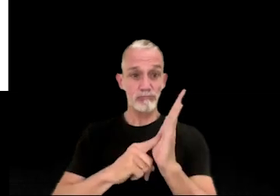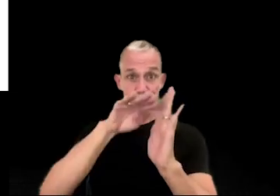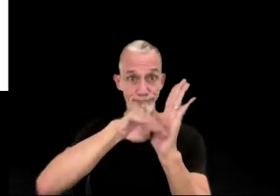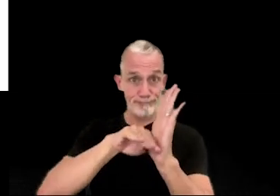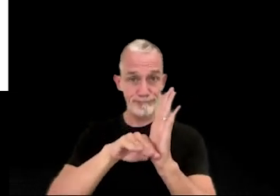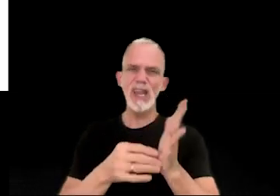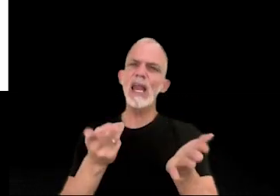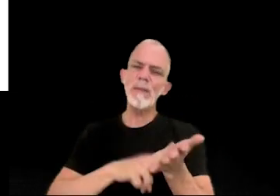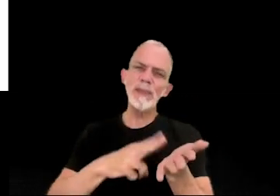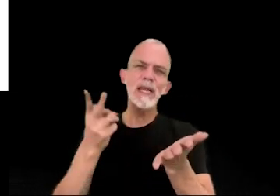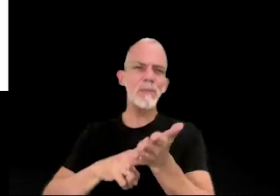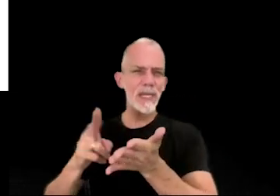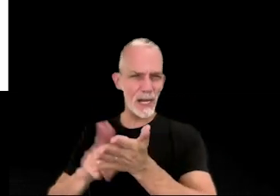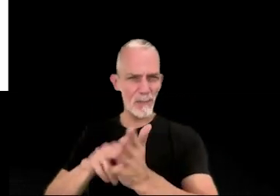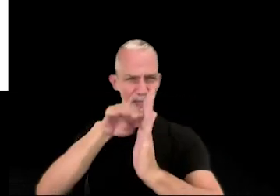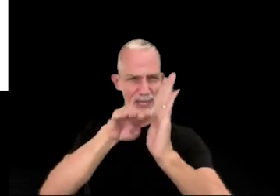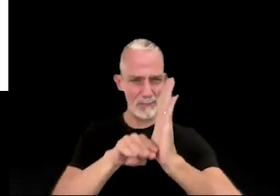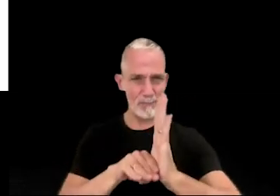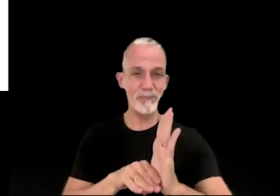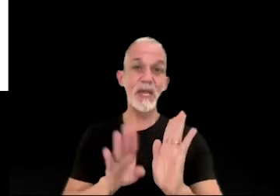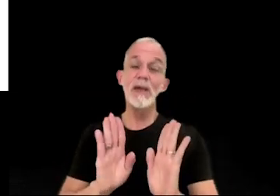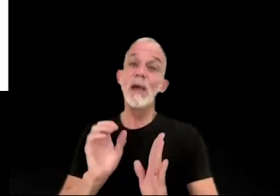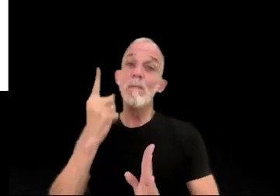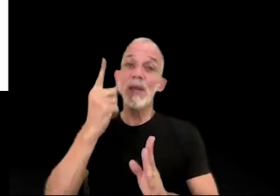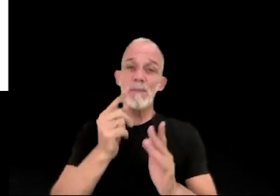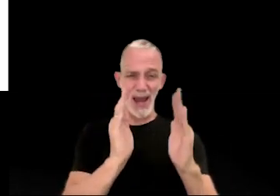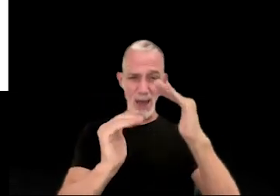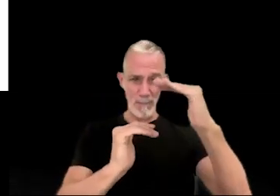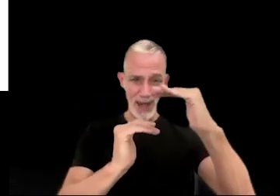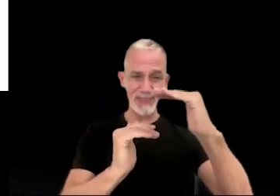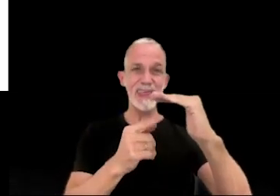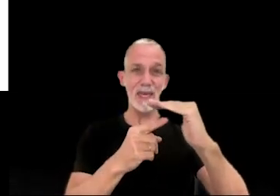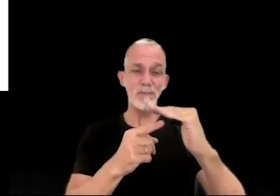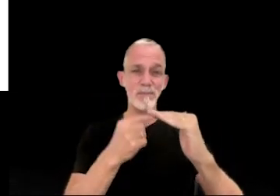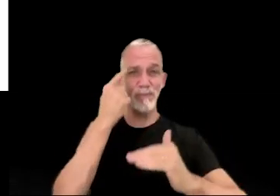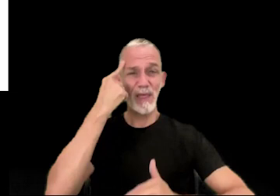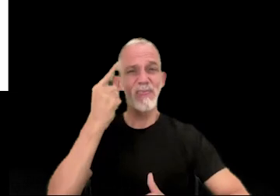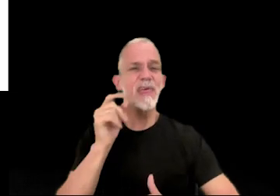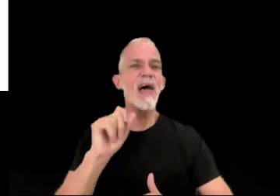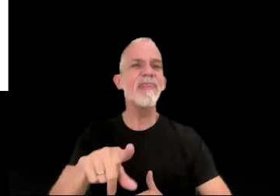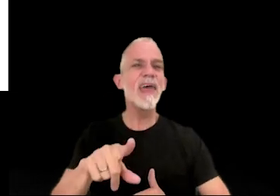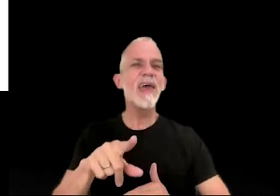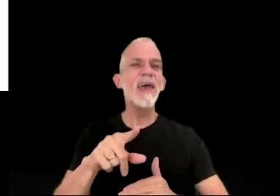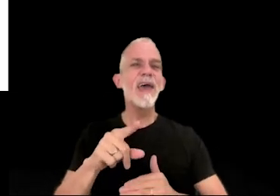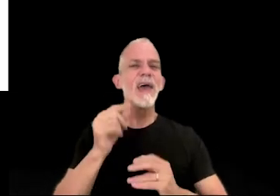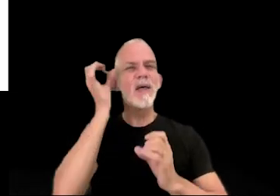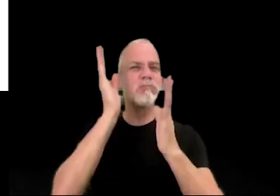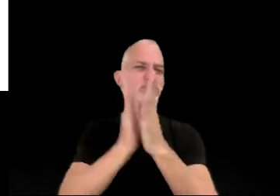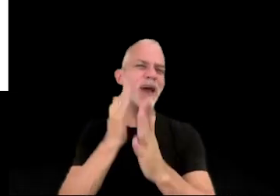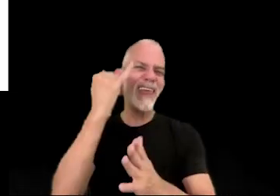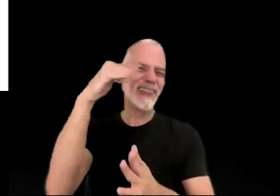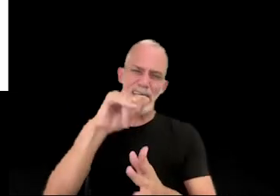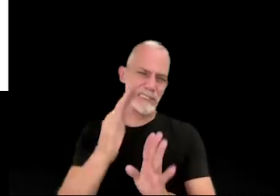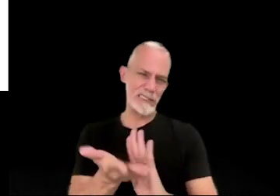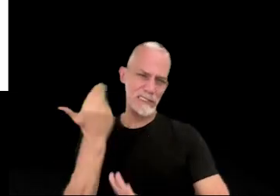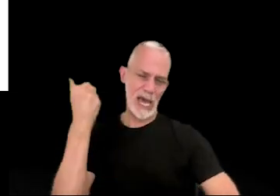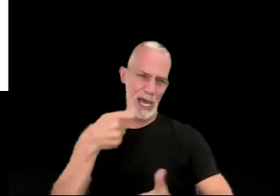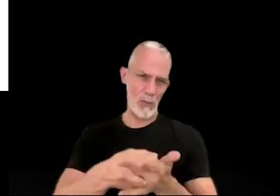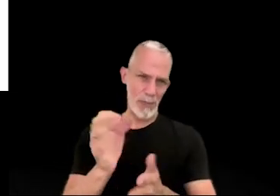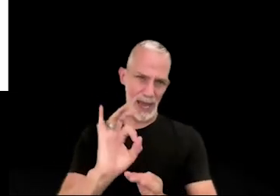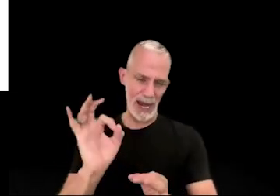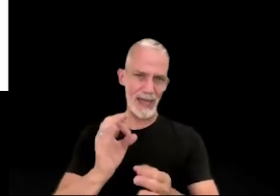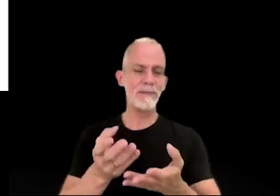muchas oportunidades. En una primera parte, en este concepto en materia de condonación de intereses.